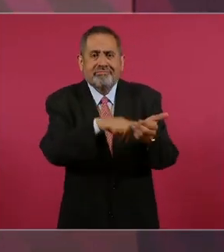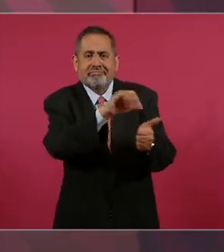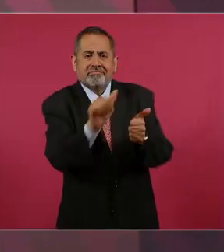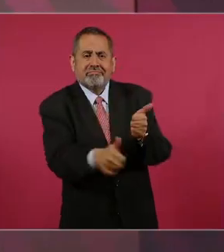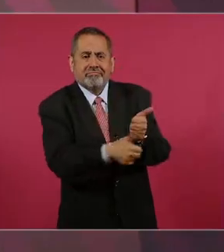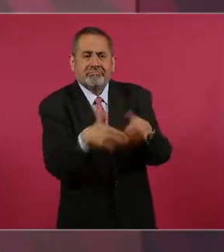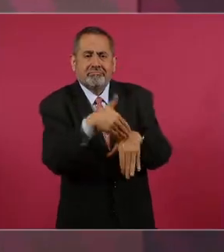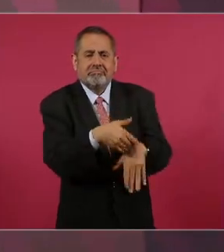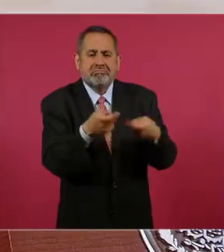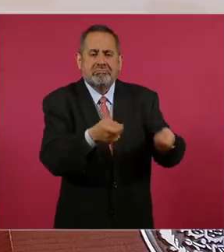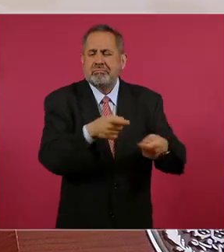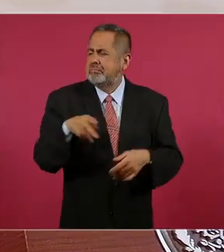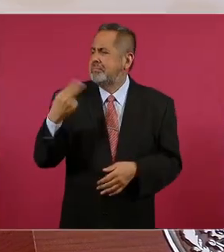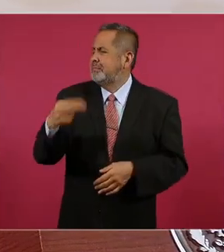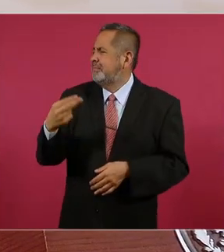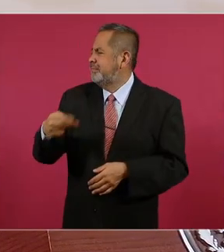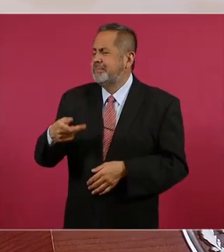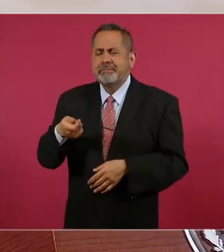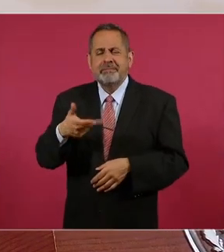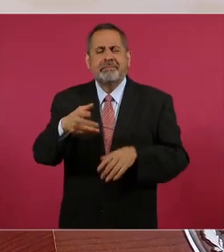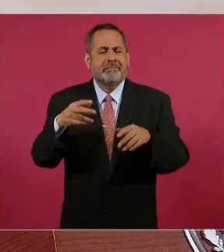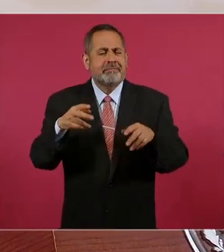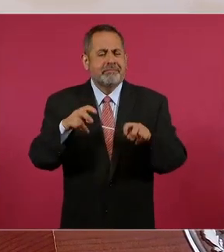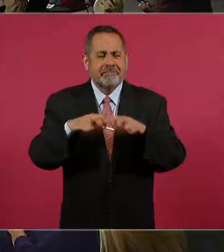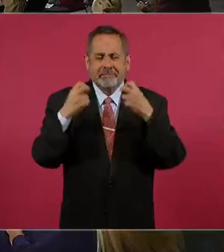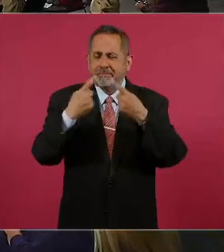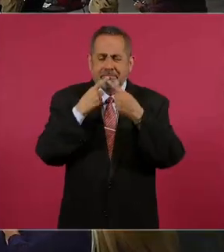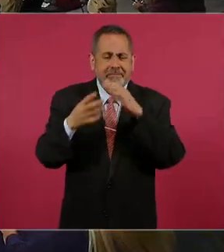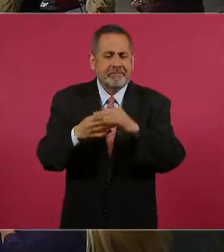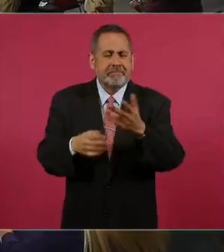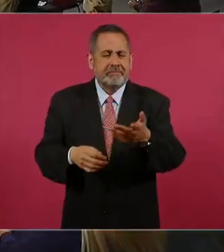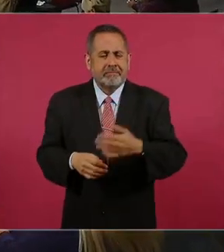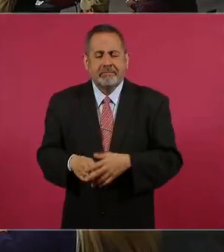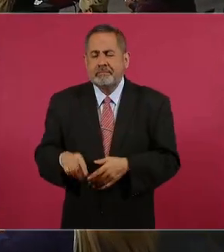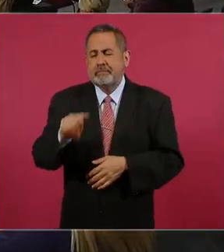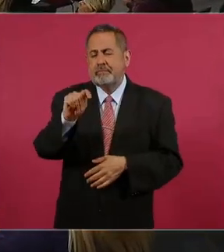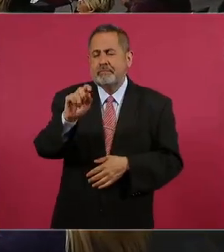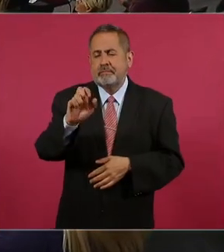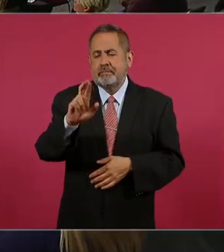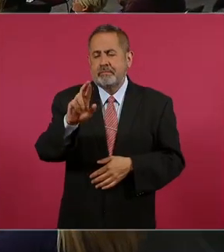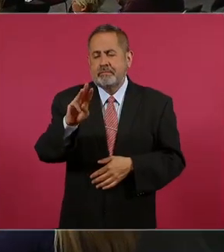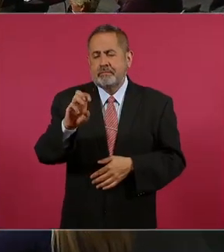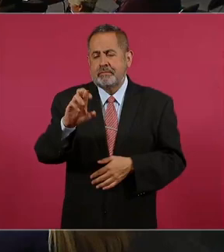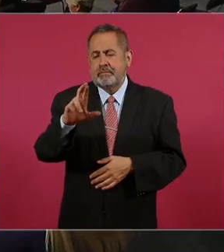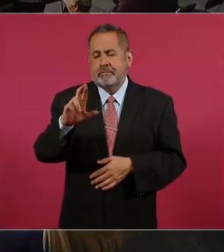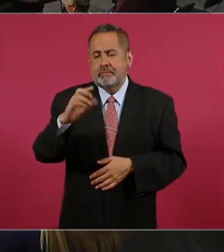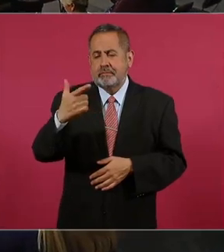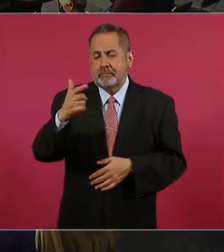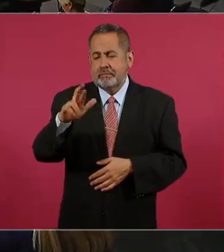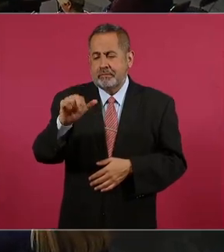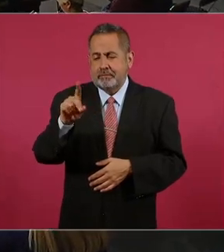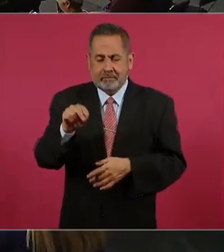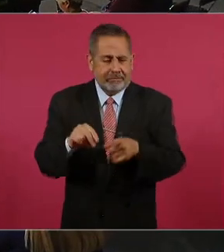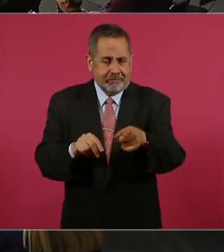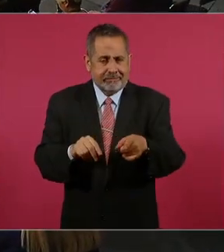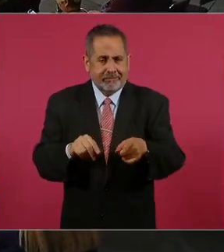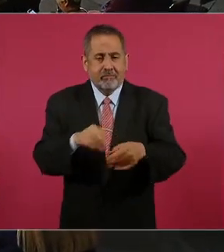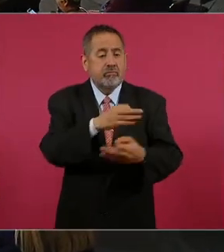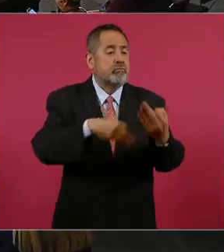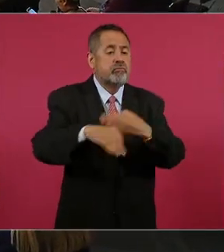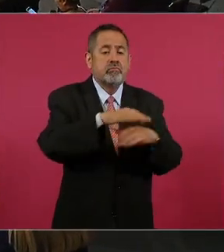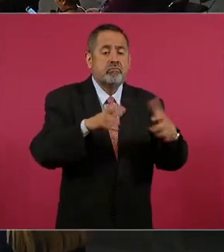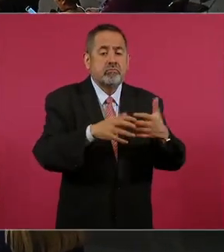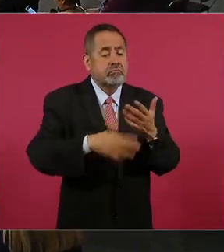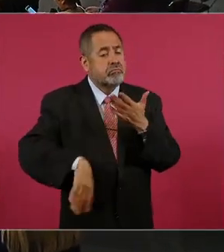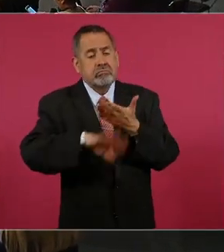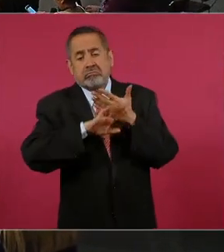¿Cómo se llama el programa de Televisa de análisis? Tercer grado. Todos en